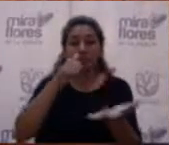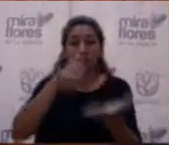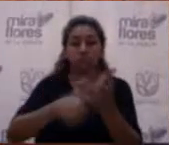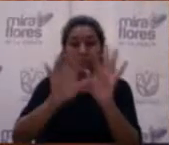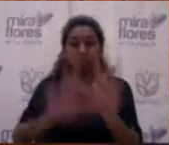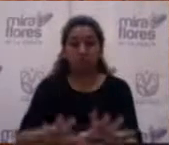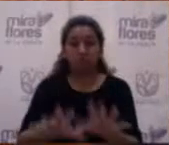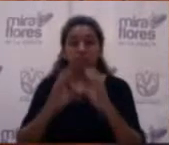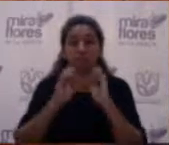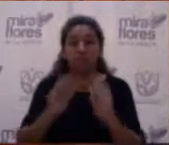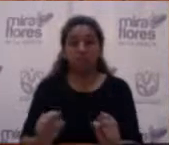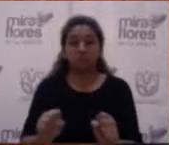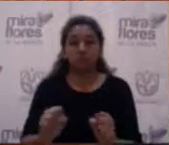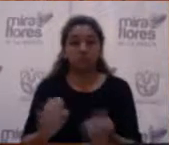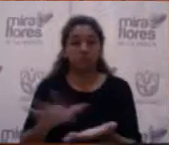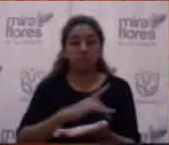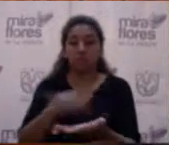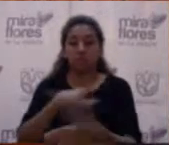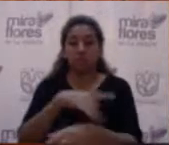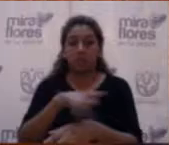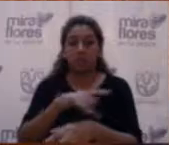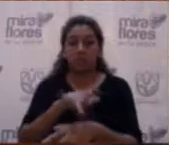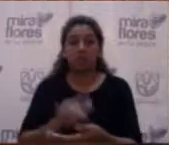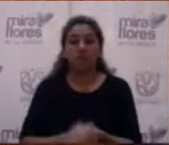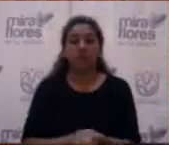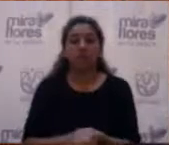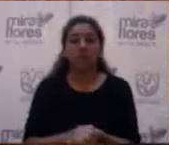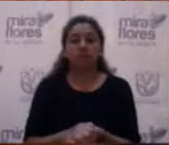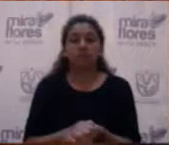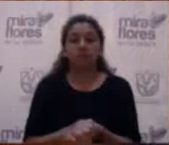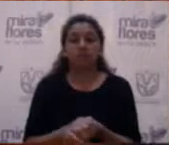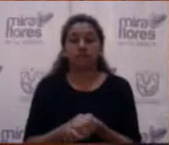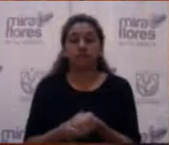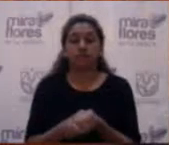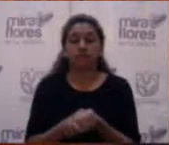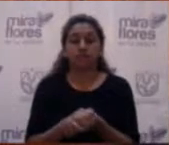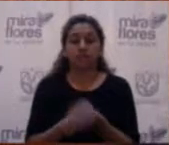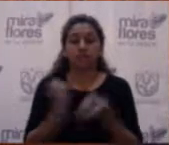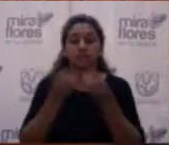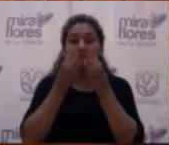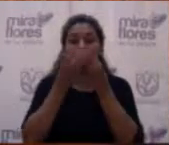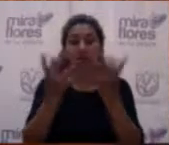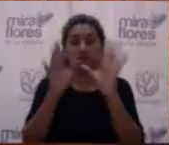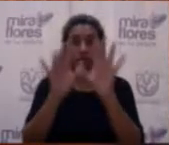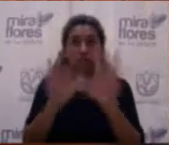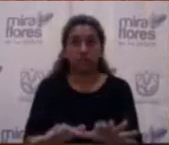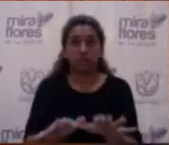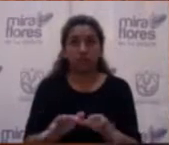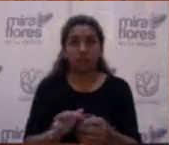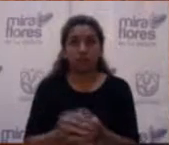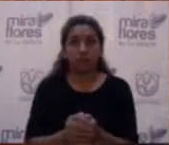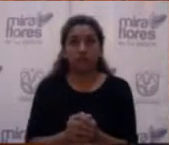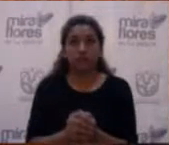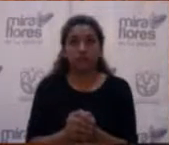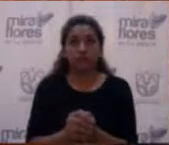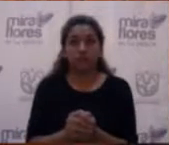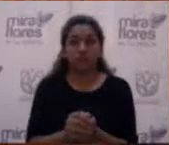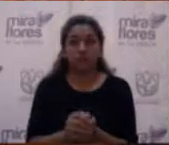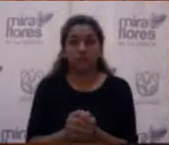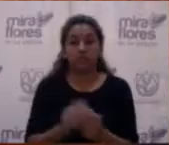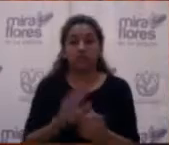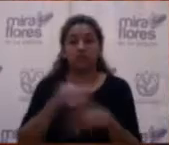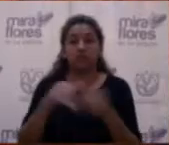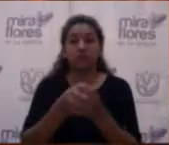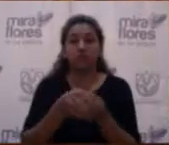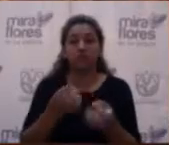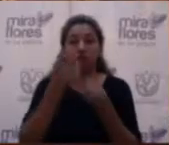Secretaría General? No, señor alcalde. No tenemos pedidos en Secretaría General. Informes, ofrezco el uso de la palabra si hubiese algún